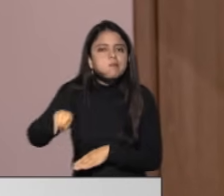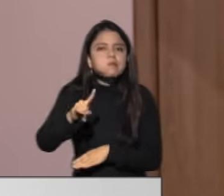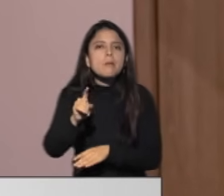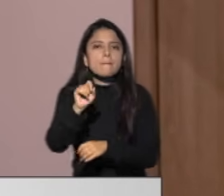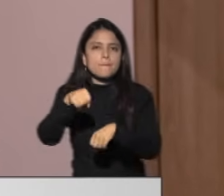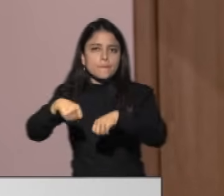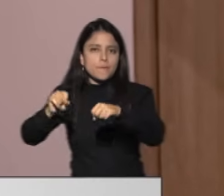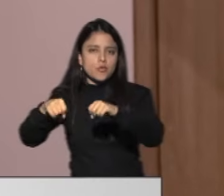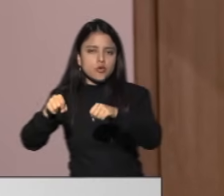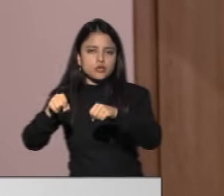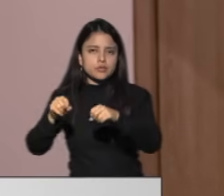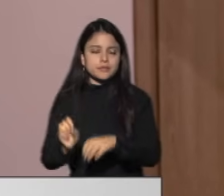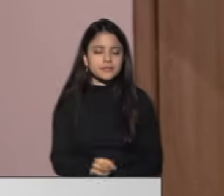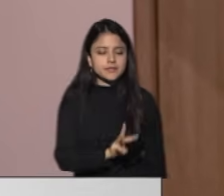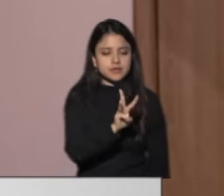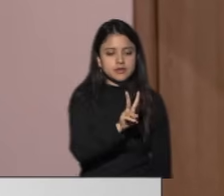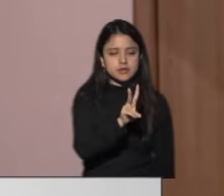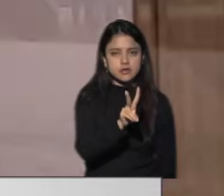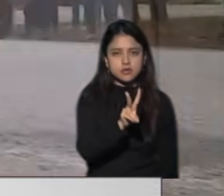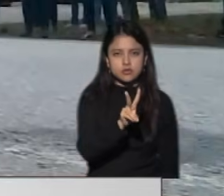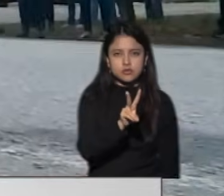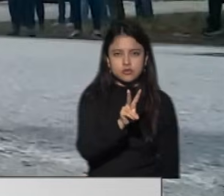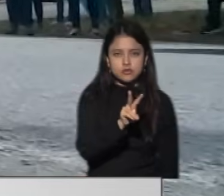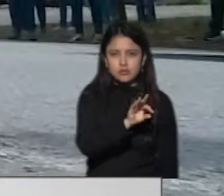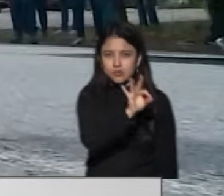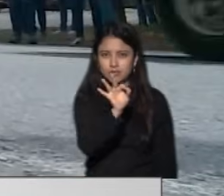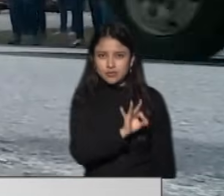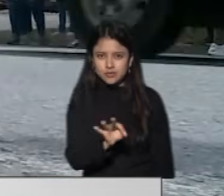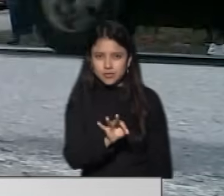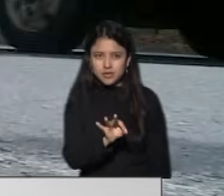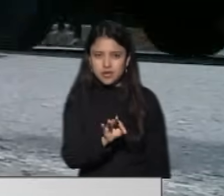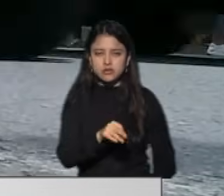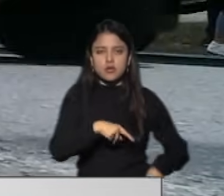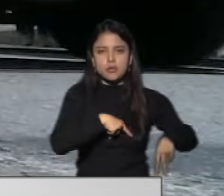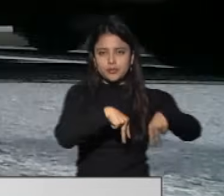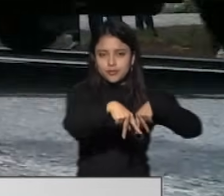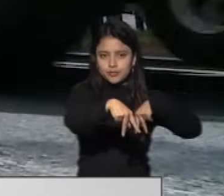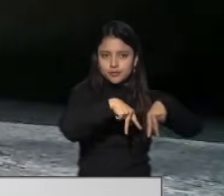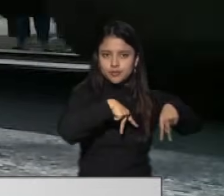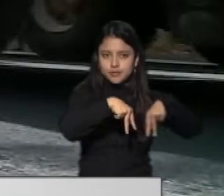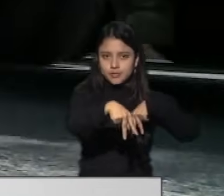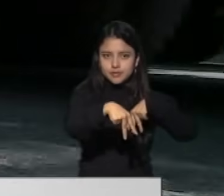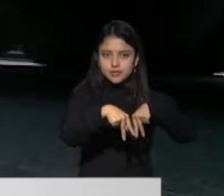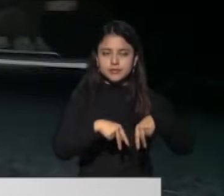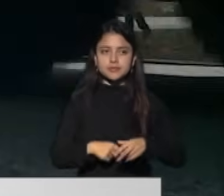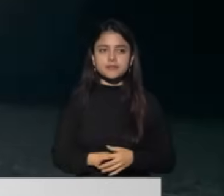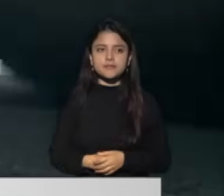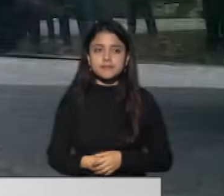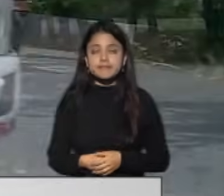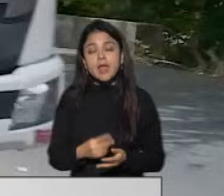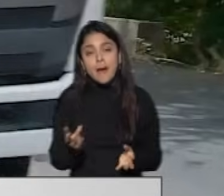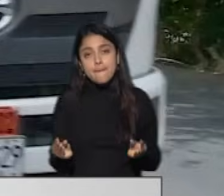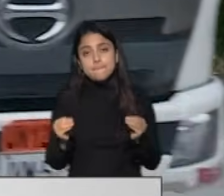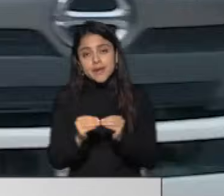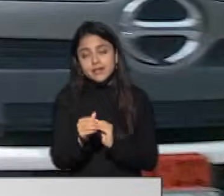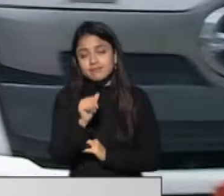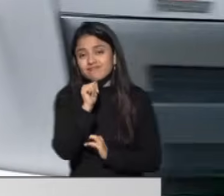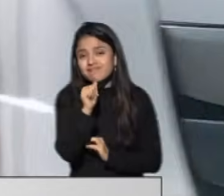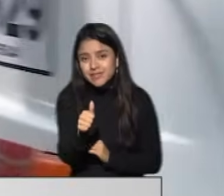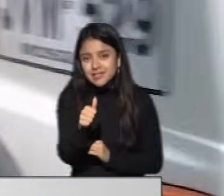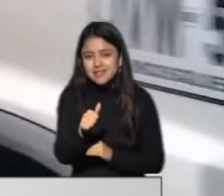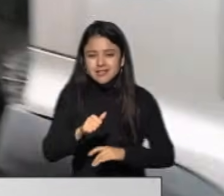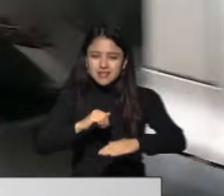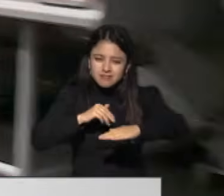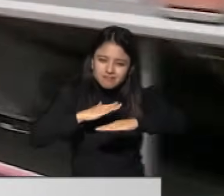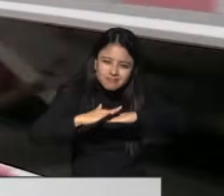y aproximadamente el 32% son los usuarios de los peatones. El mal estado de la malla vial se suma a los factores causantes de